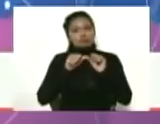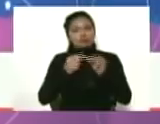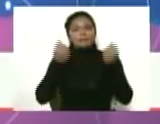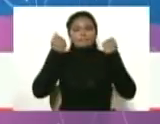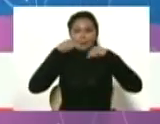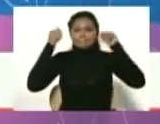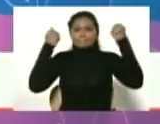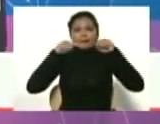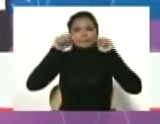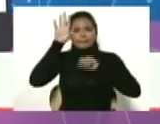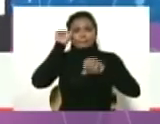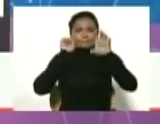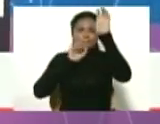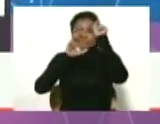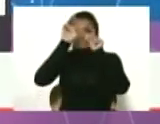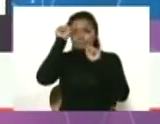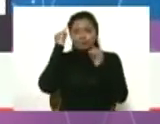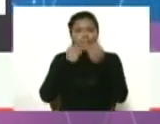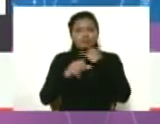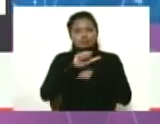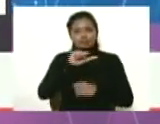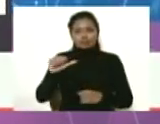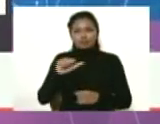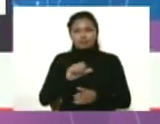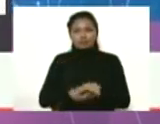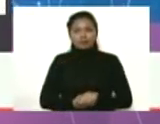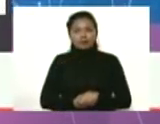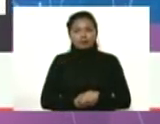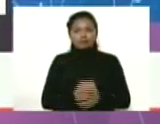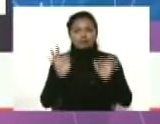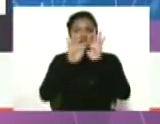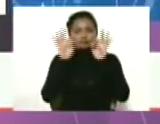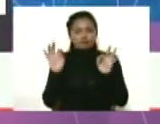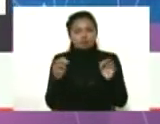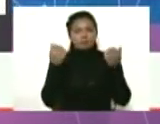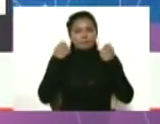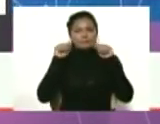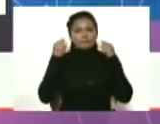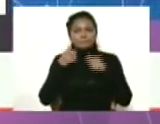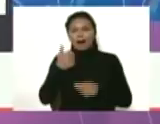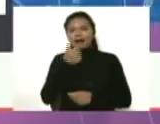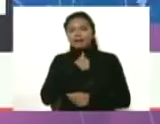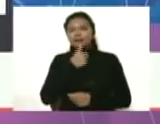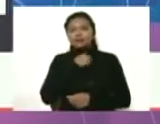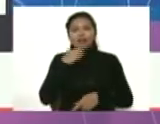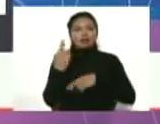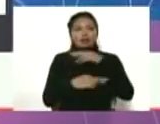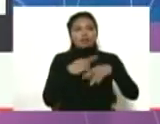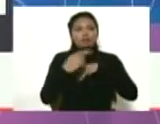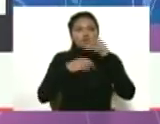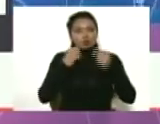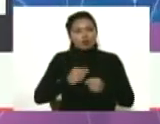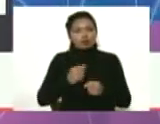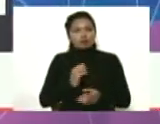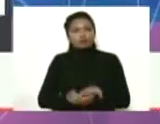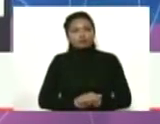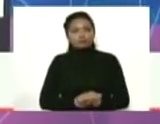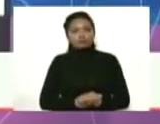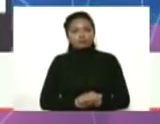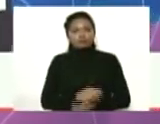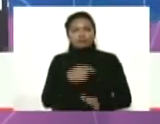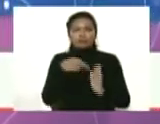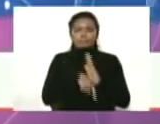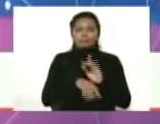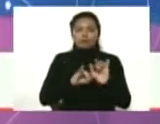y capacitamos los fines de semana en el método táctico de resistencia revolucionaria, bajo